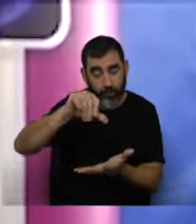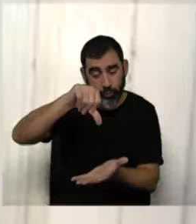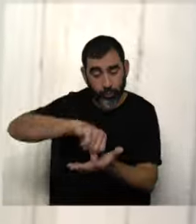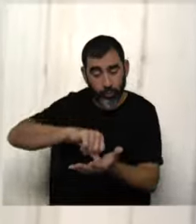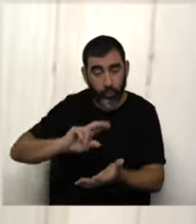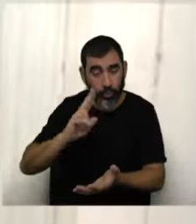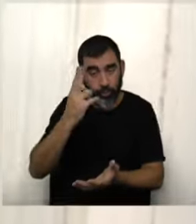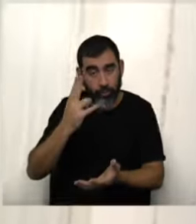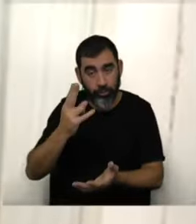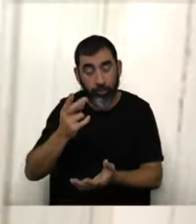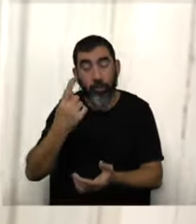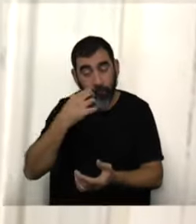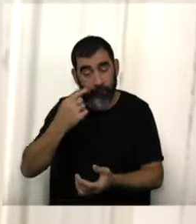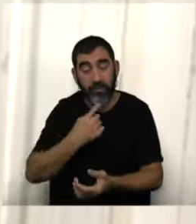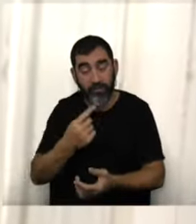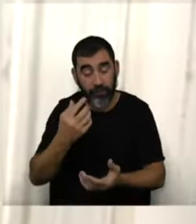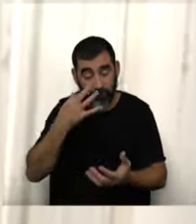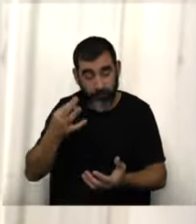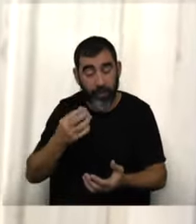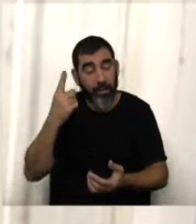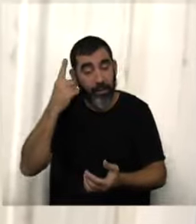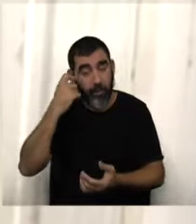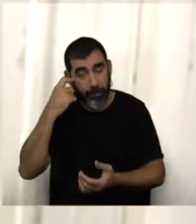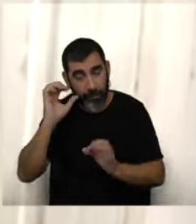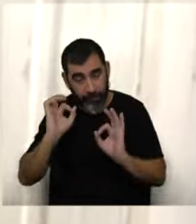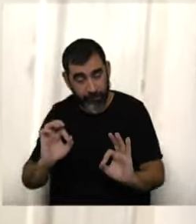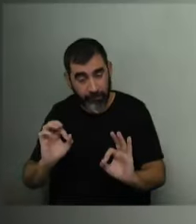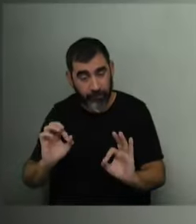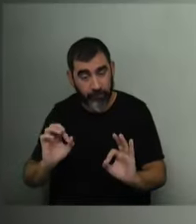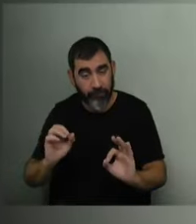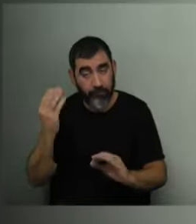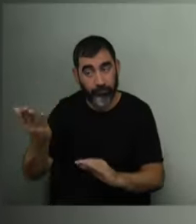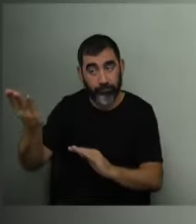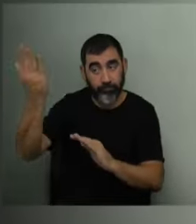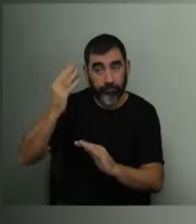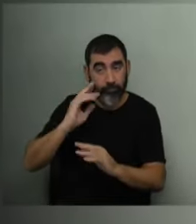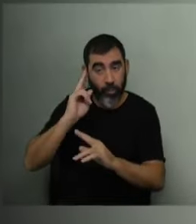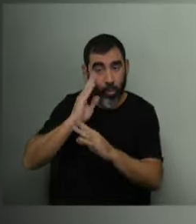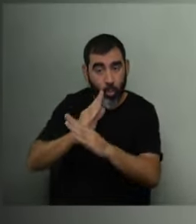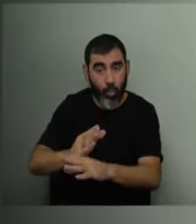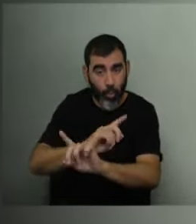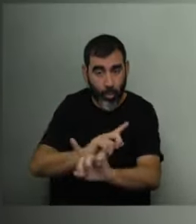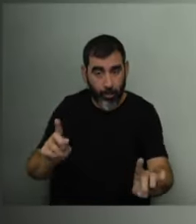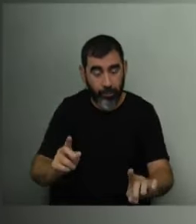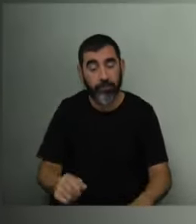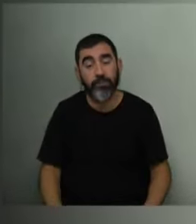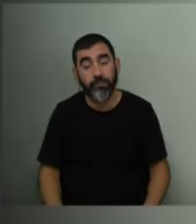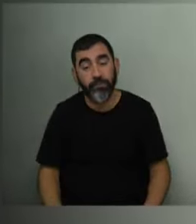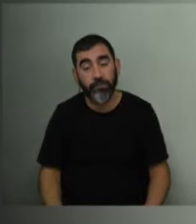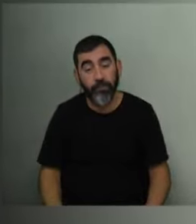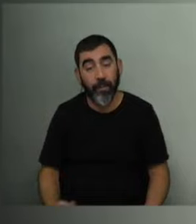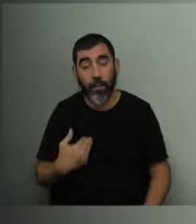país para que eso sirva como experiencia como antecedente este entonces esa